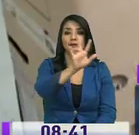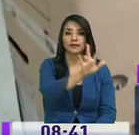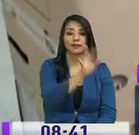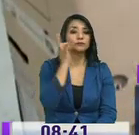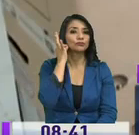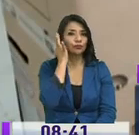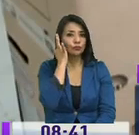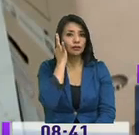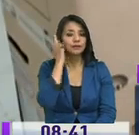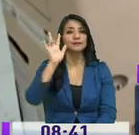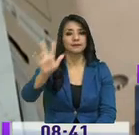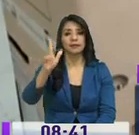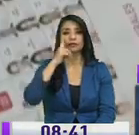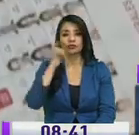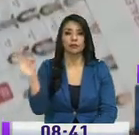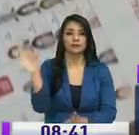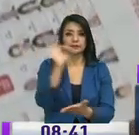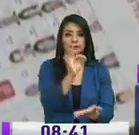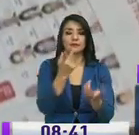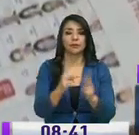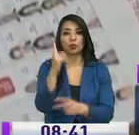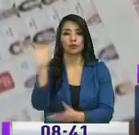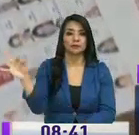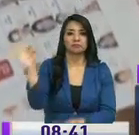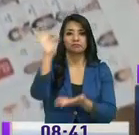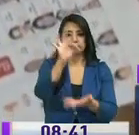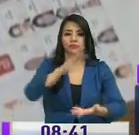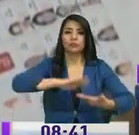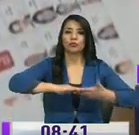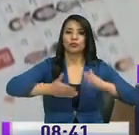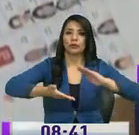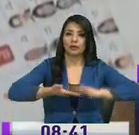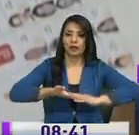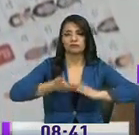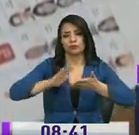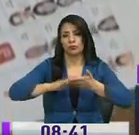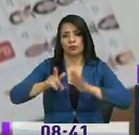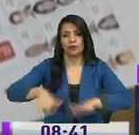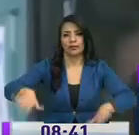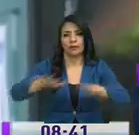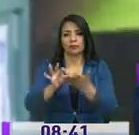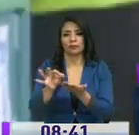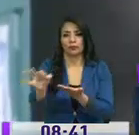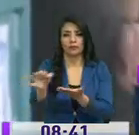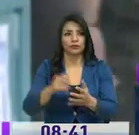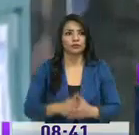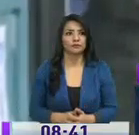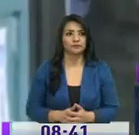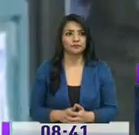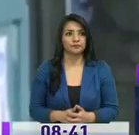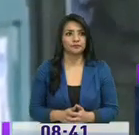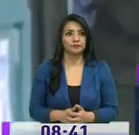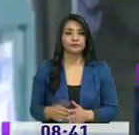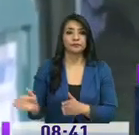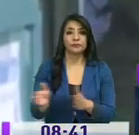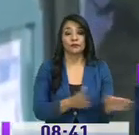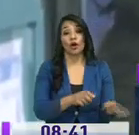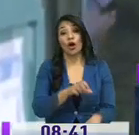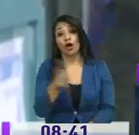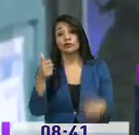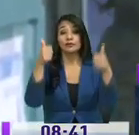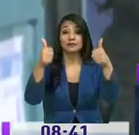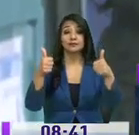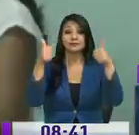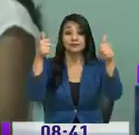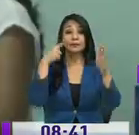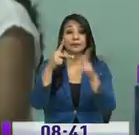mujeres, igual número de hombres, y un representante de las nacionalidades y pueblos, a diferencia de quienes aspiran otras dignidades, como